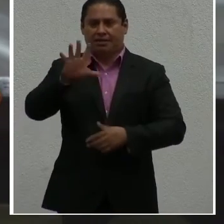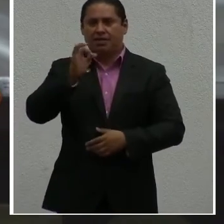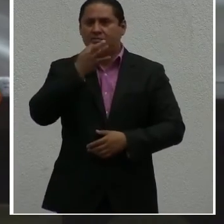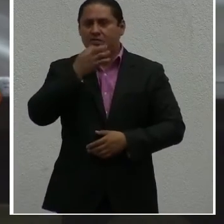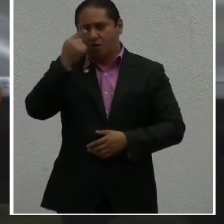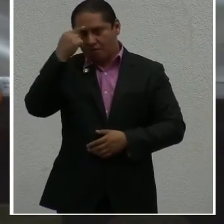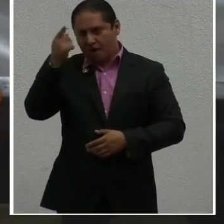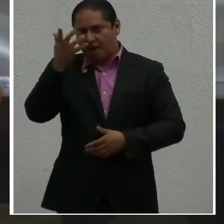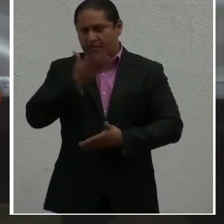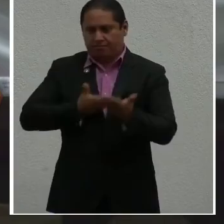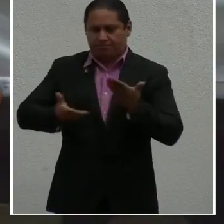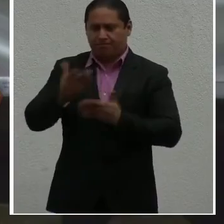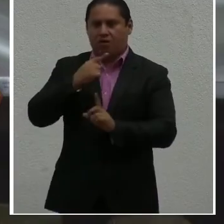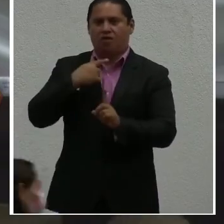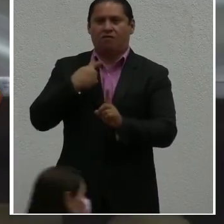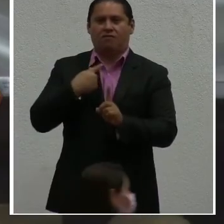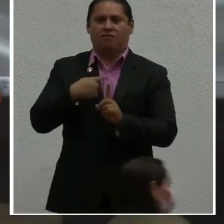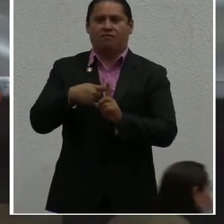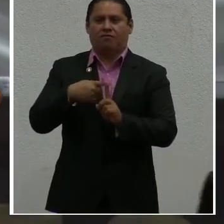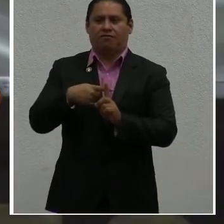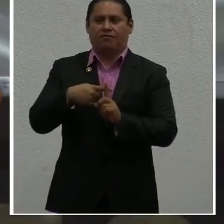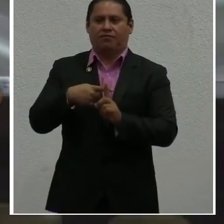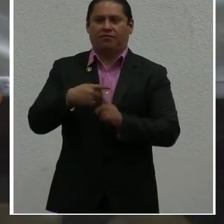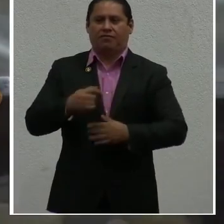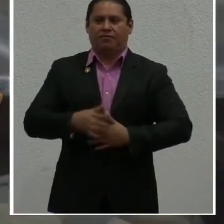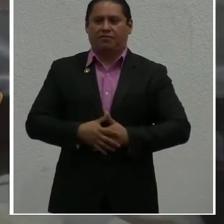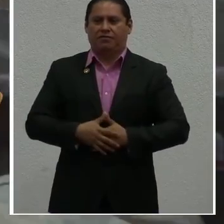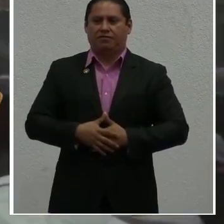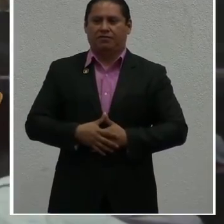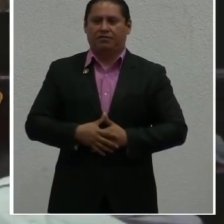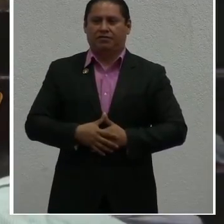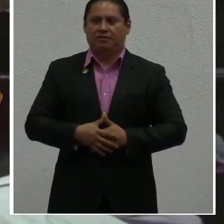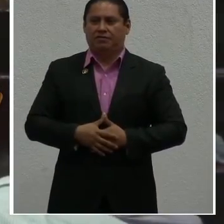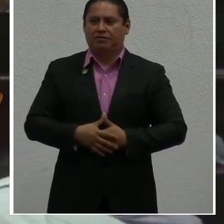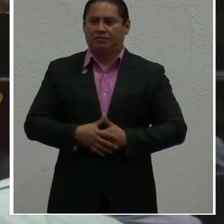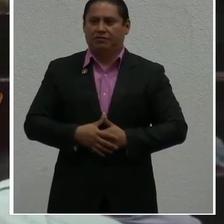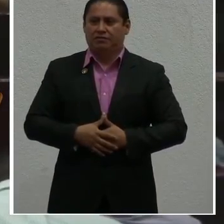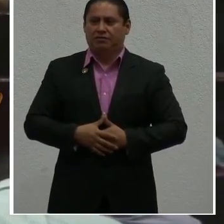para argumentar a favor del dictamen que se discute.